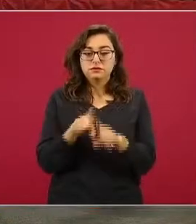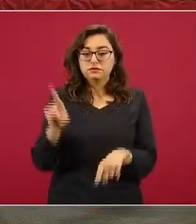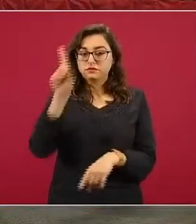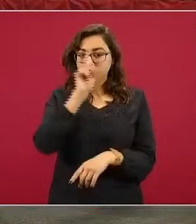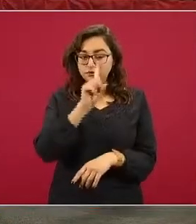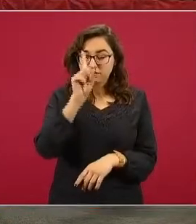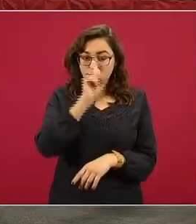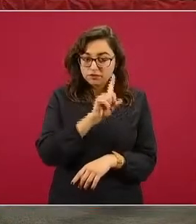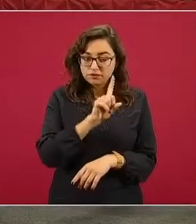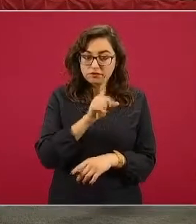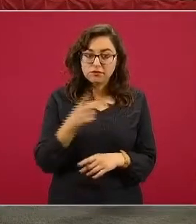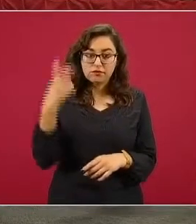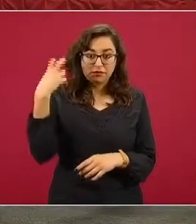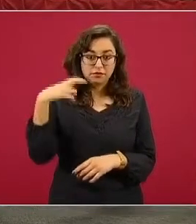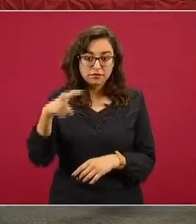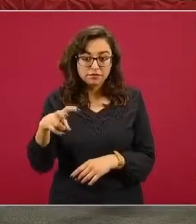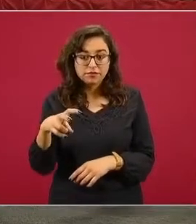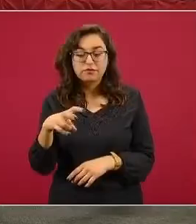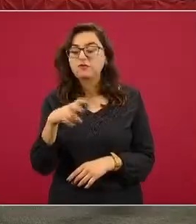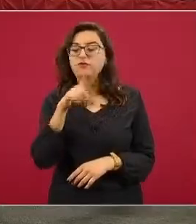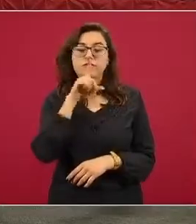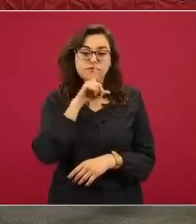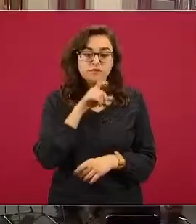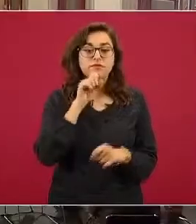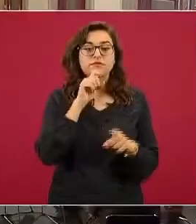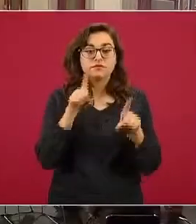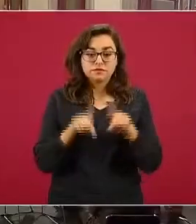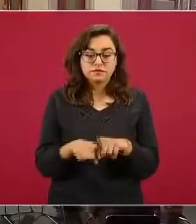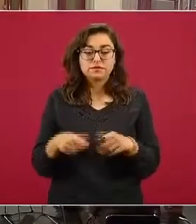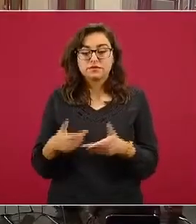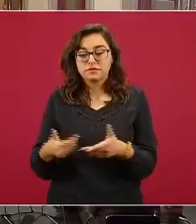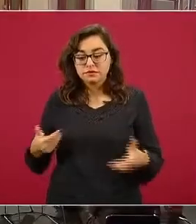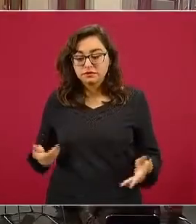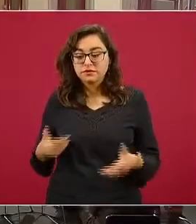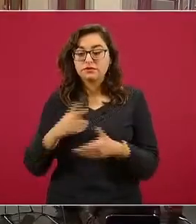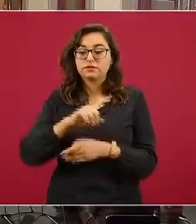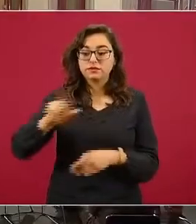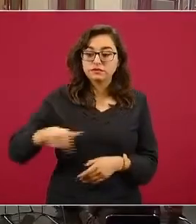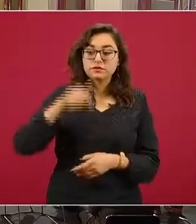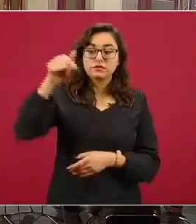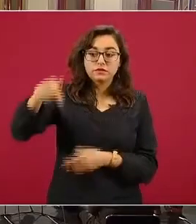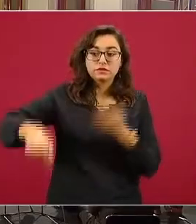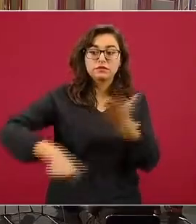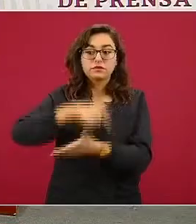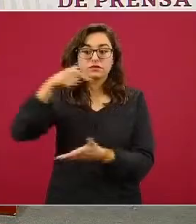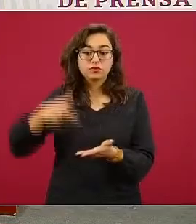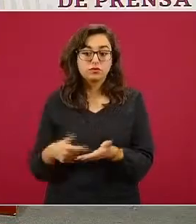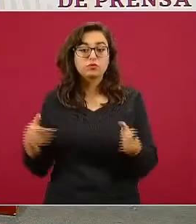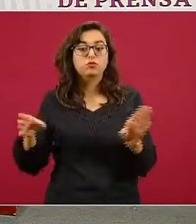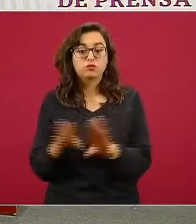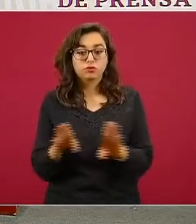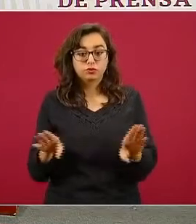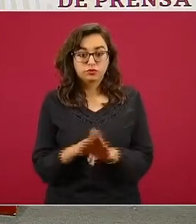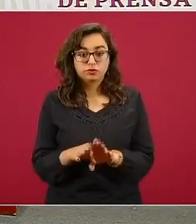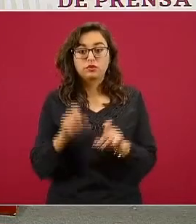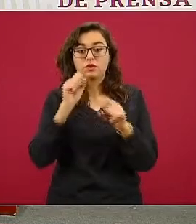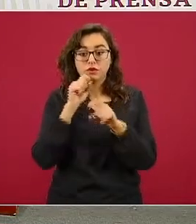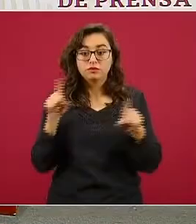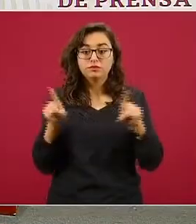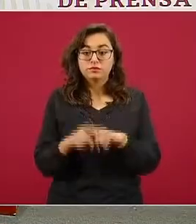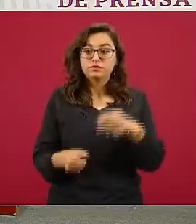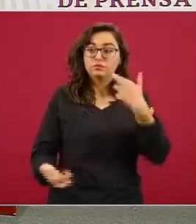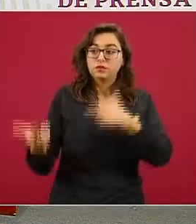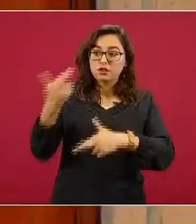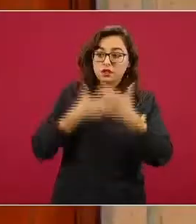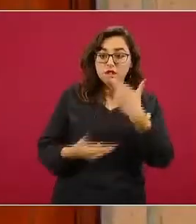no solamente previas al viaje, sino lo que se puede hacer durante el viaje, es decir, al visitar estos lugares, y recomendaciones al